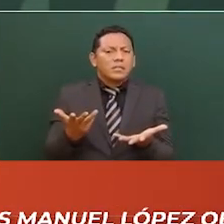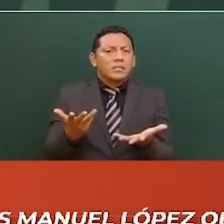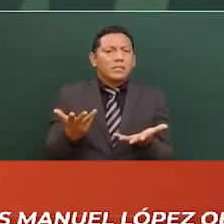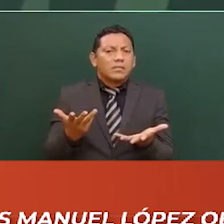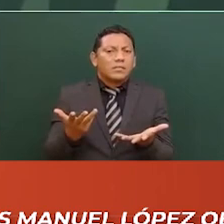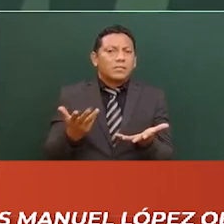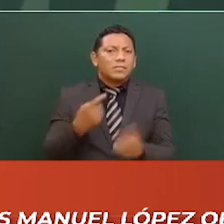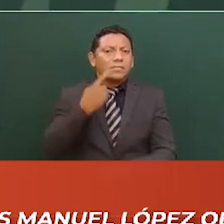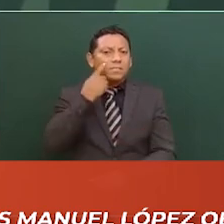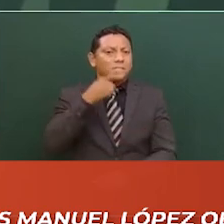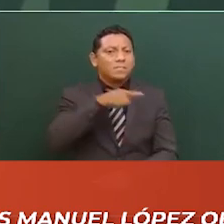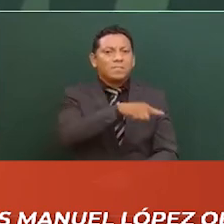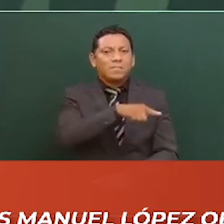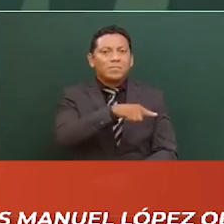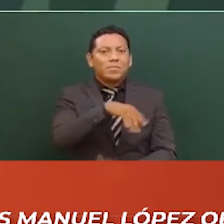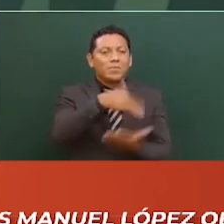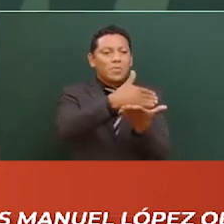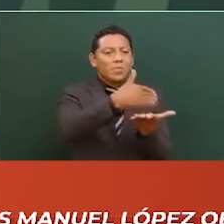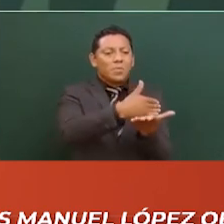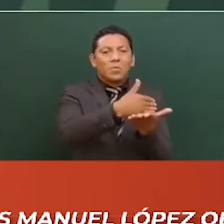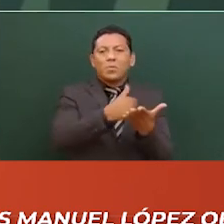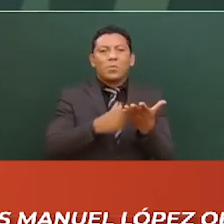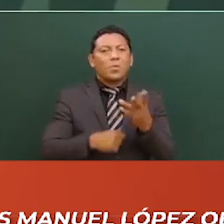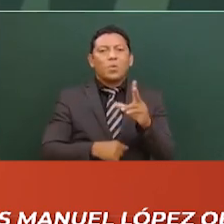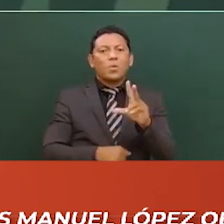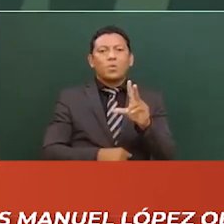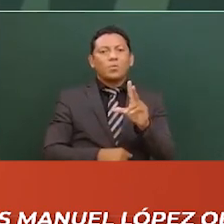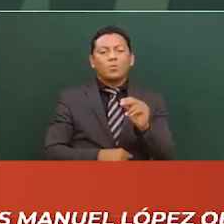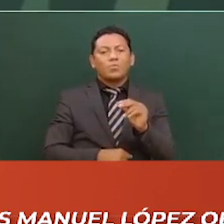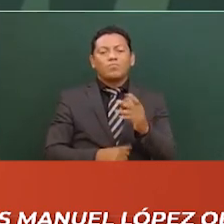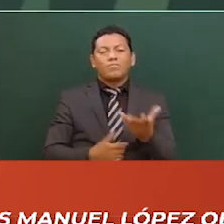es suspender el bloqueo